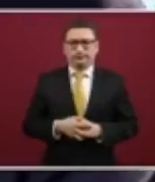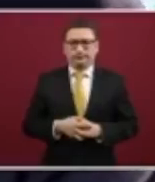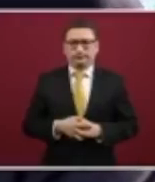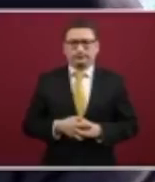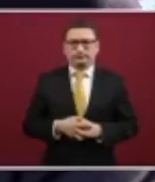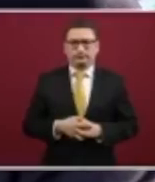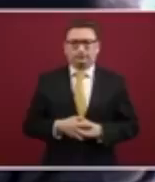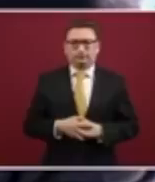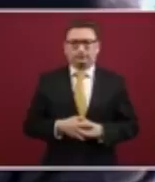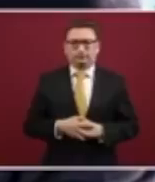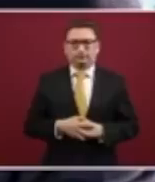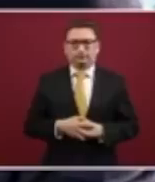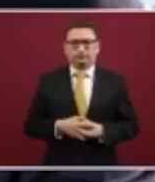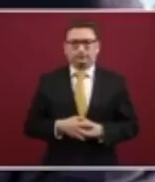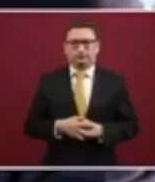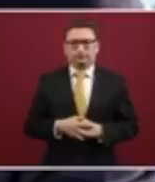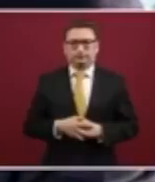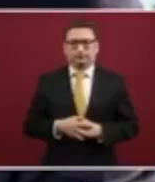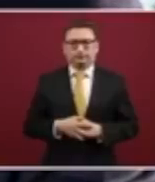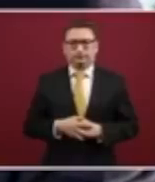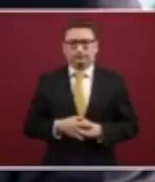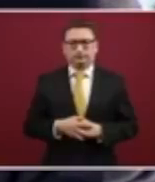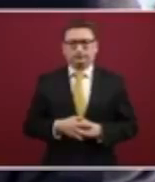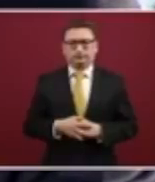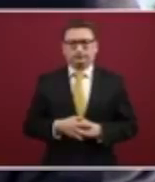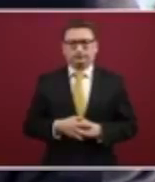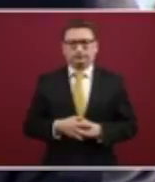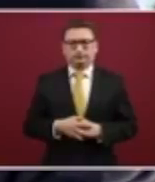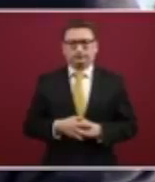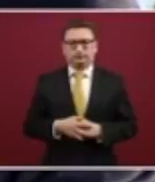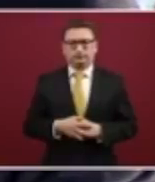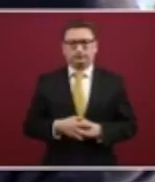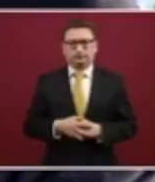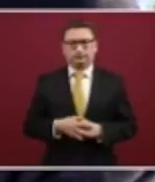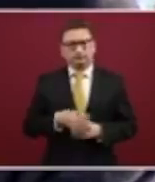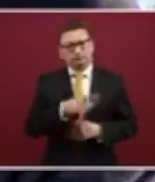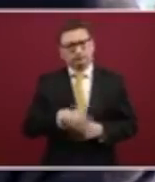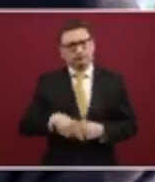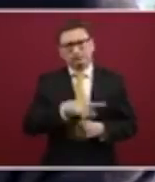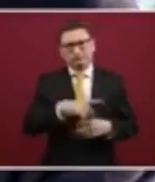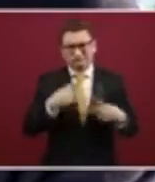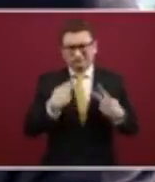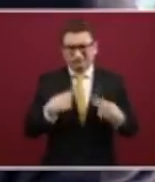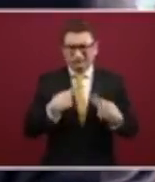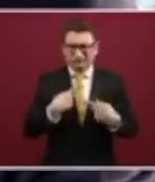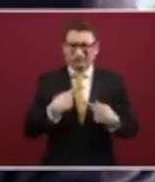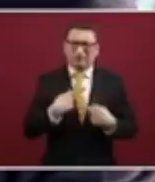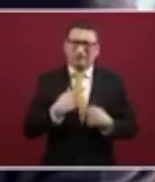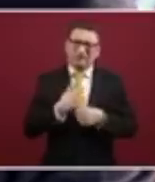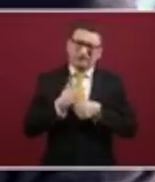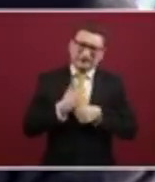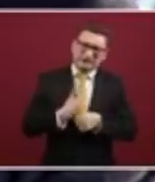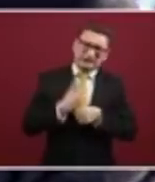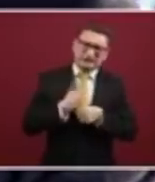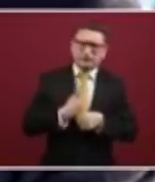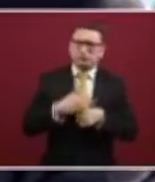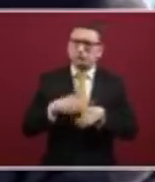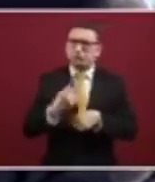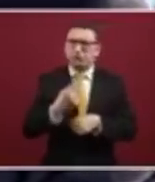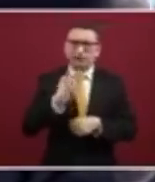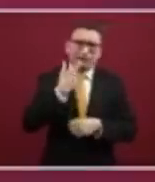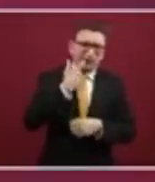evitar el sufrimiento de las adicciones, sino también